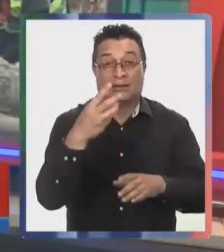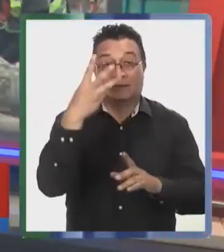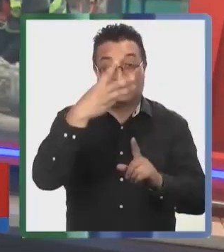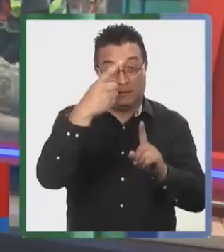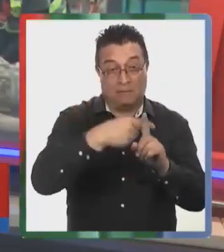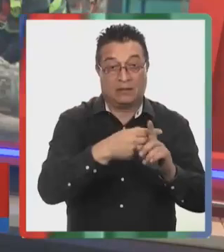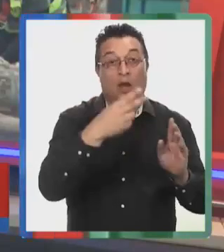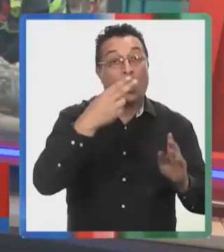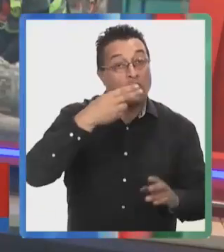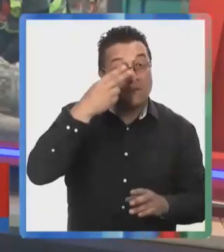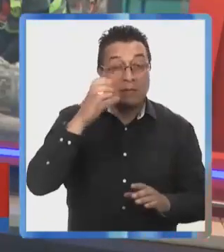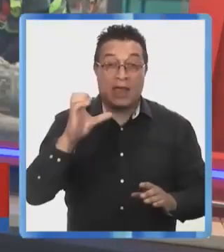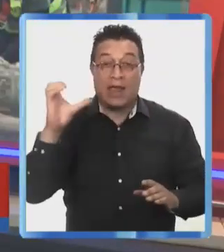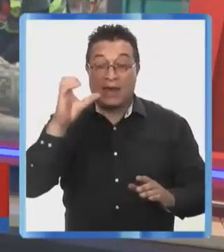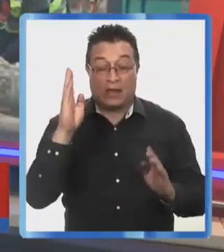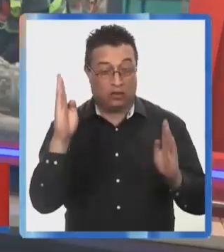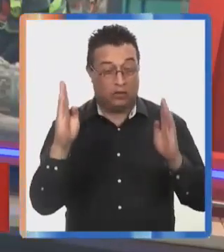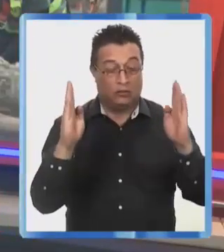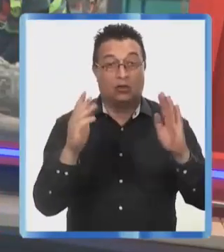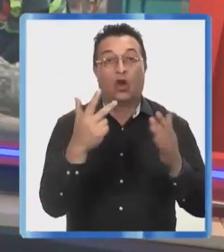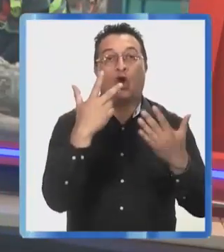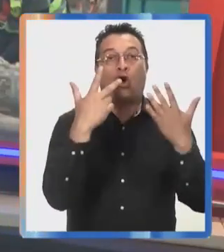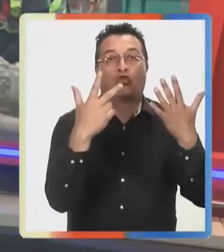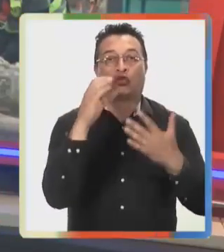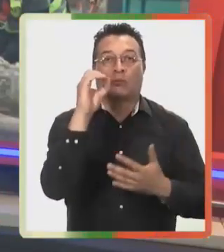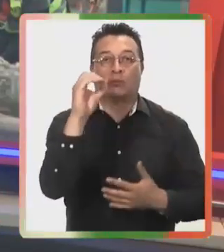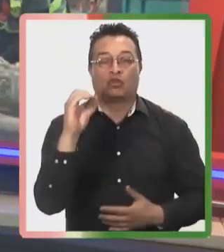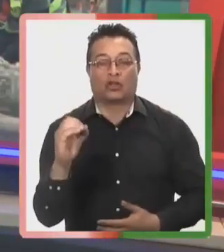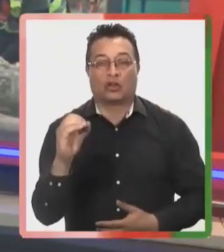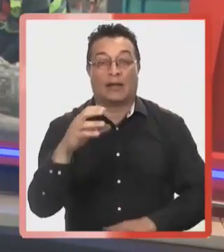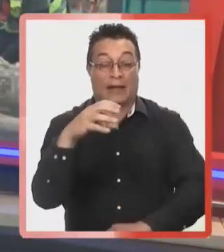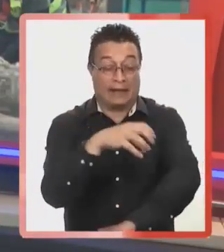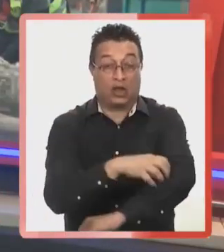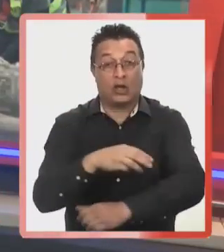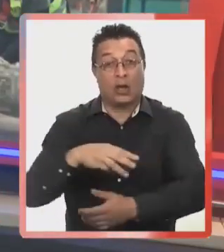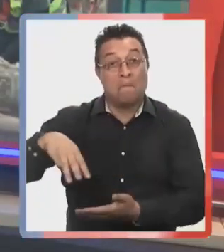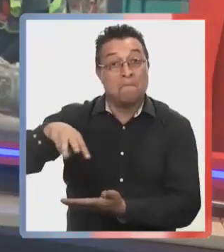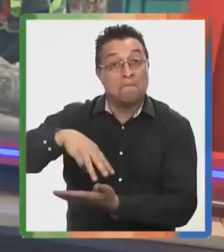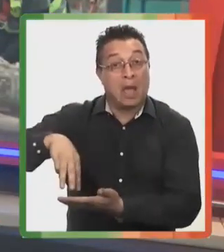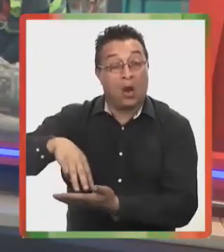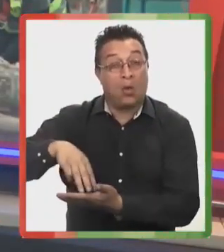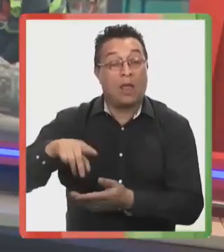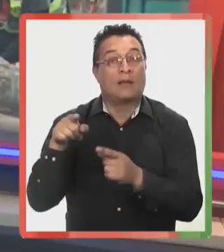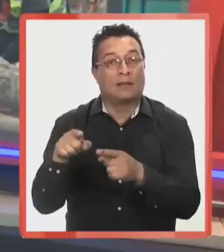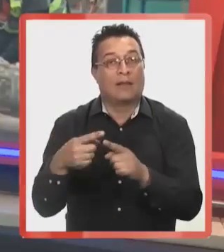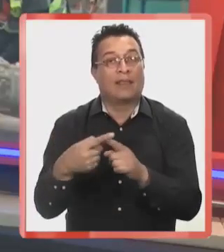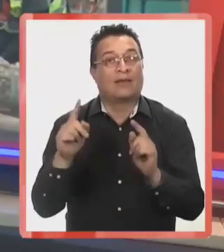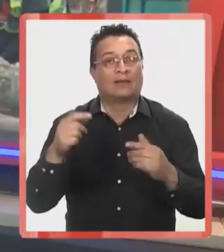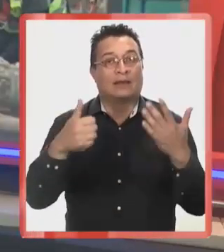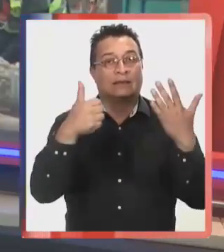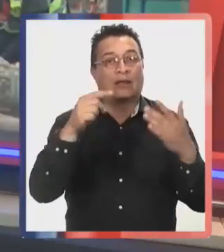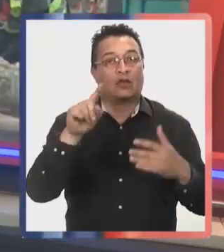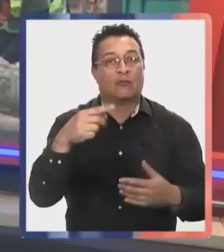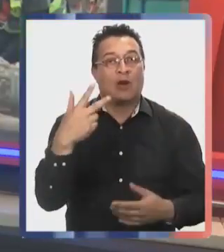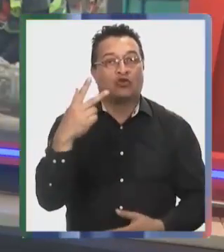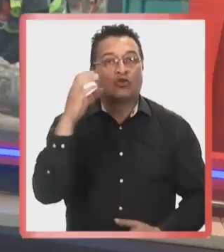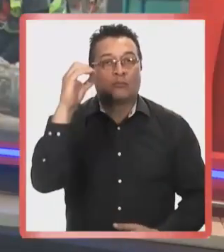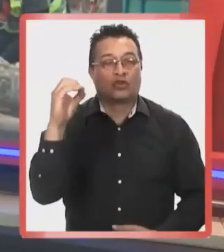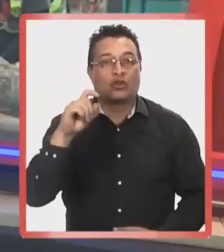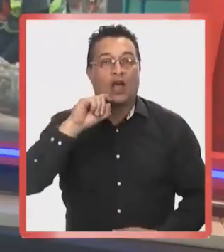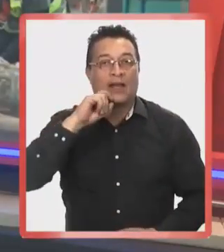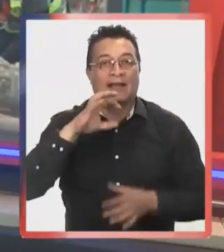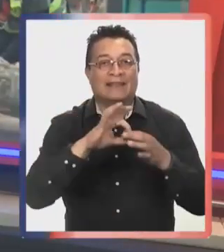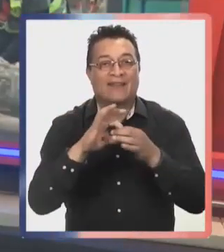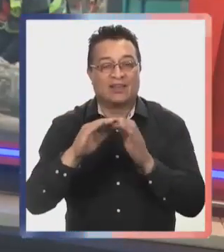móvil noviembre-enero se ubicó en 8%. En la región del Maule, en cambio, la cifra fue de 6,8%, lo que significó